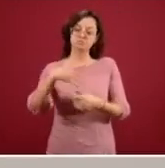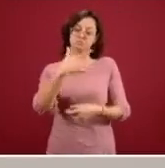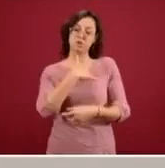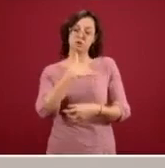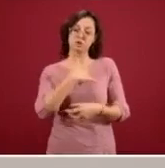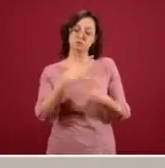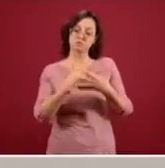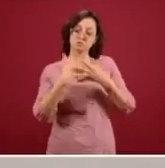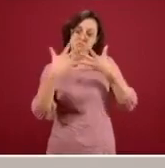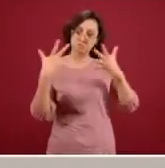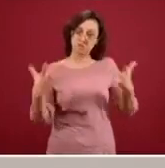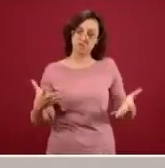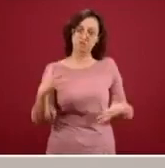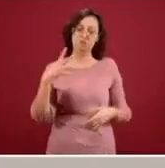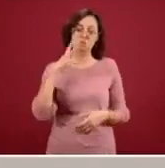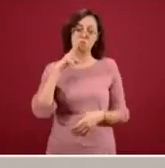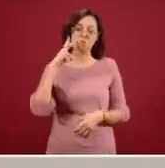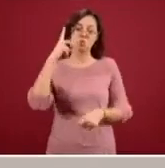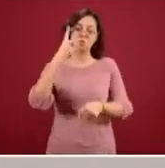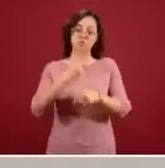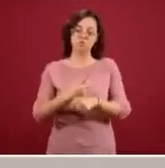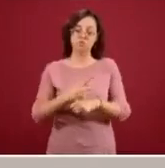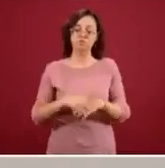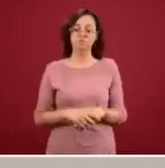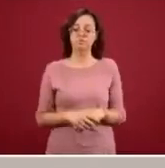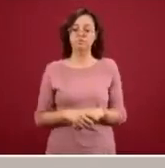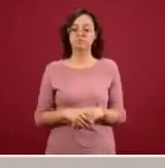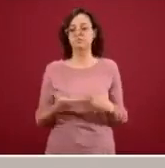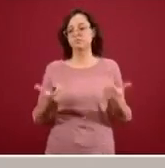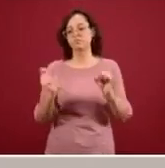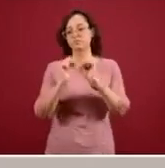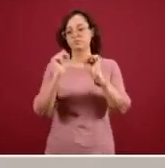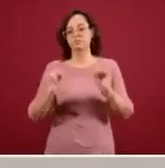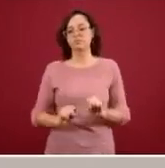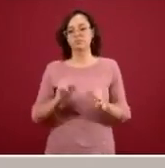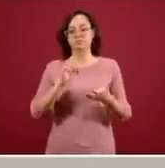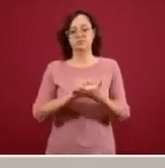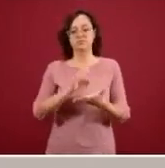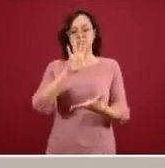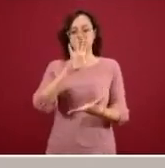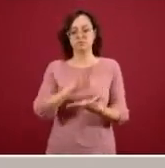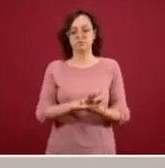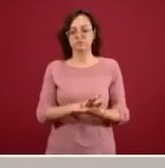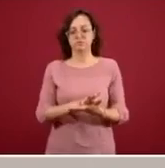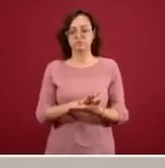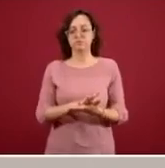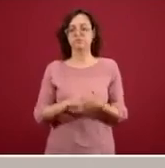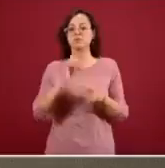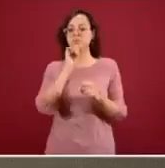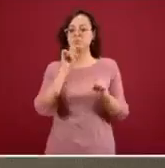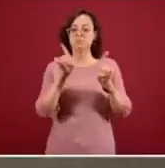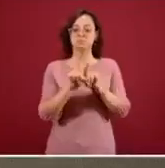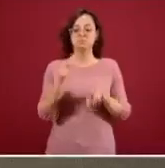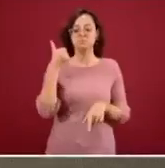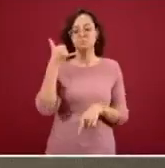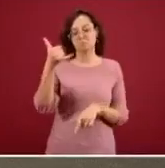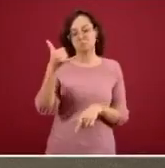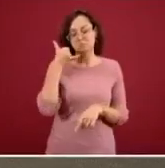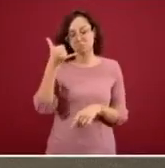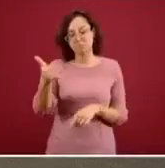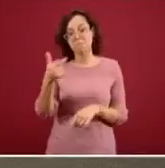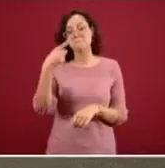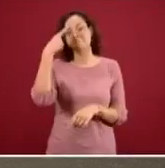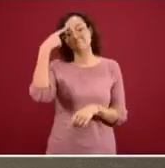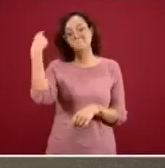Referente a este punto, el sistema de citas que hemos desarrollado y un sistema de línea telefónica es